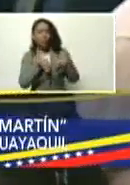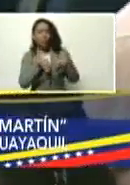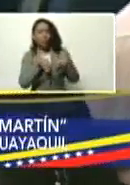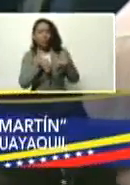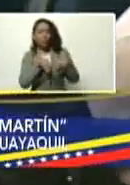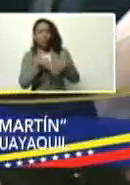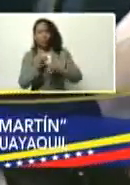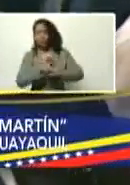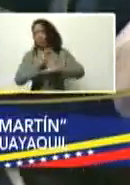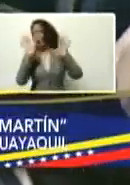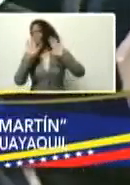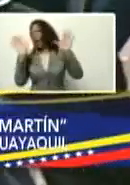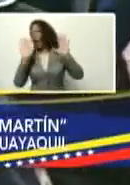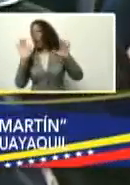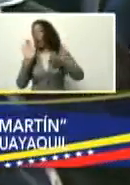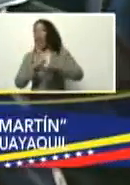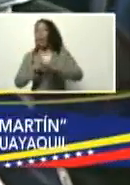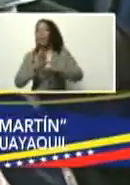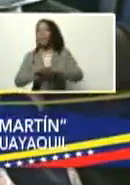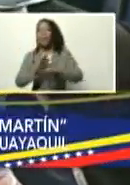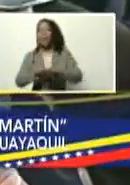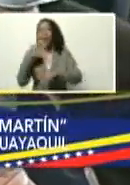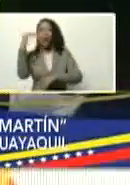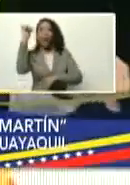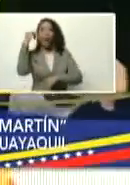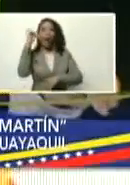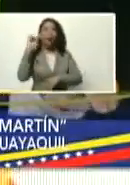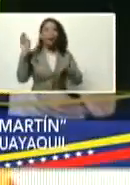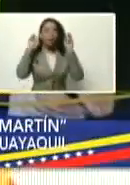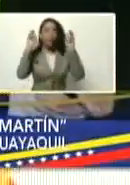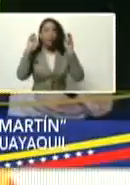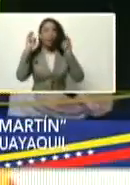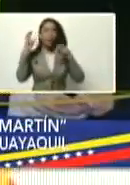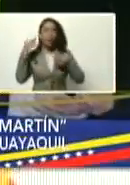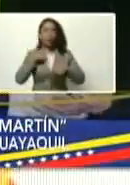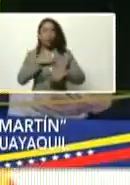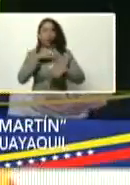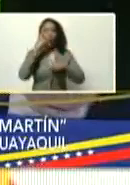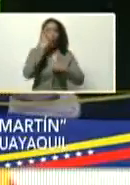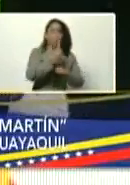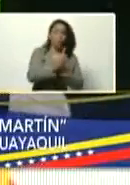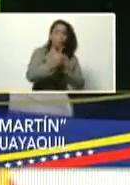Y claro, lo que pasa es que influye la condición en que llega uno y otro.